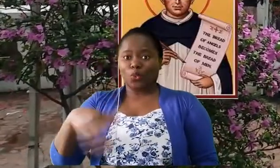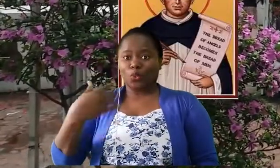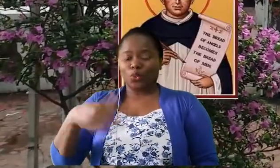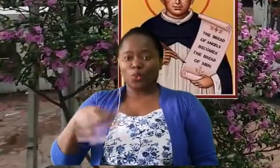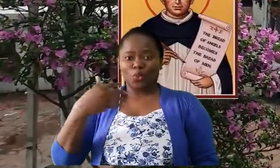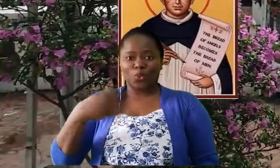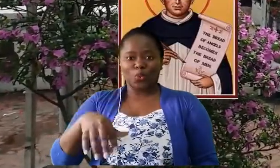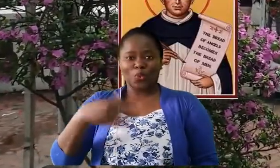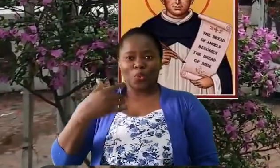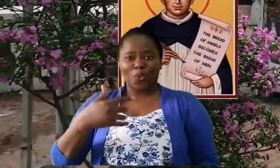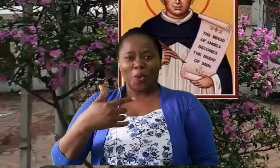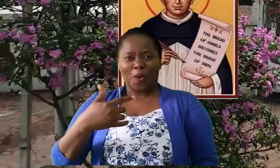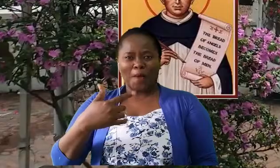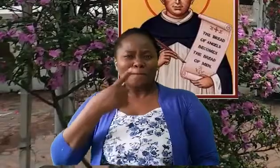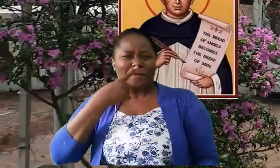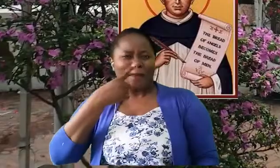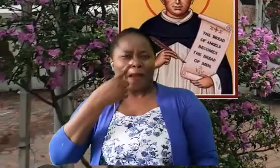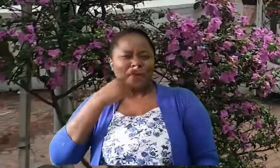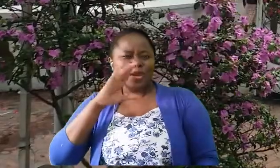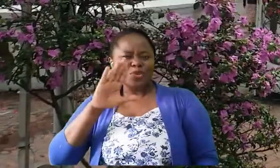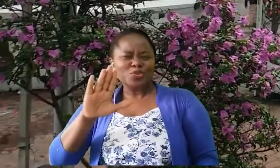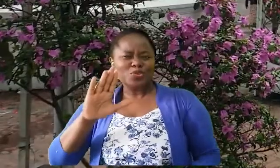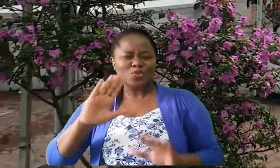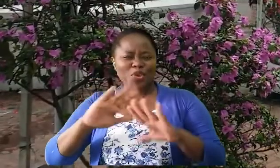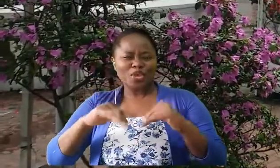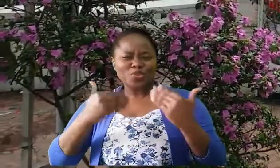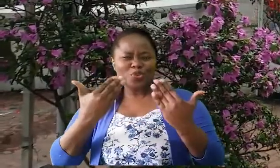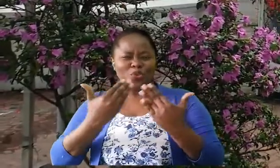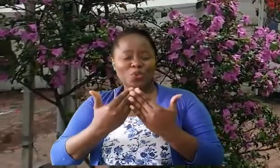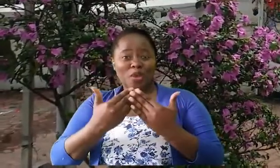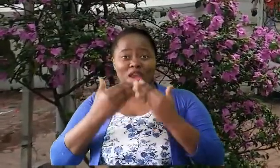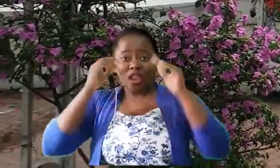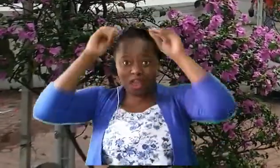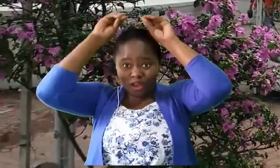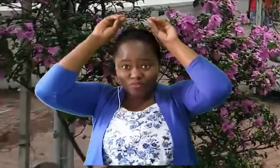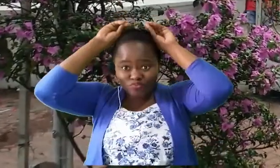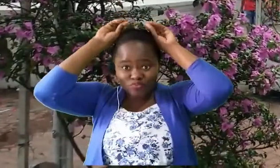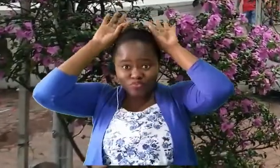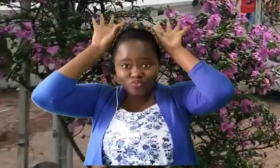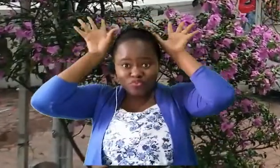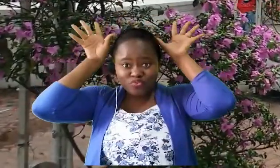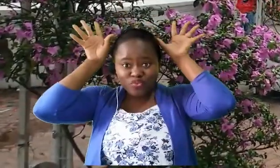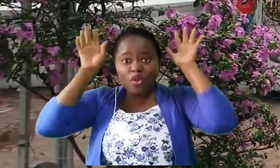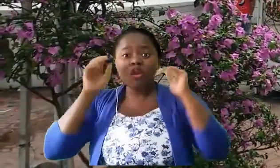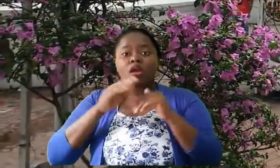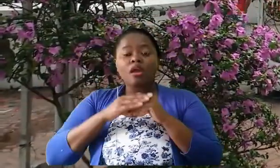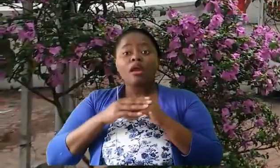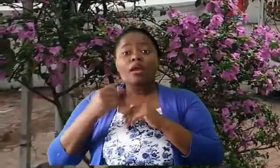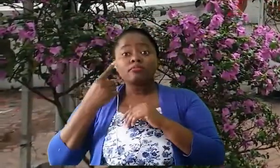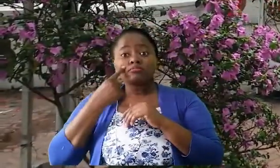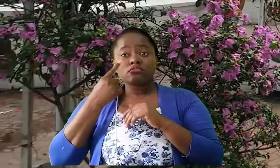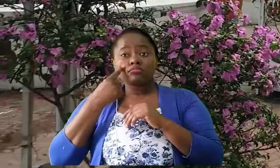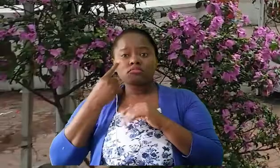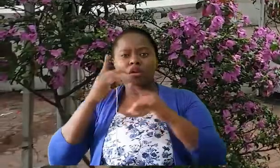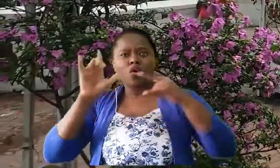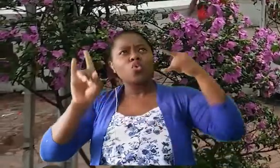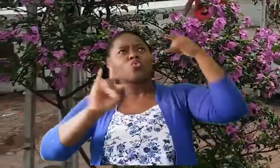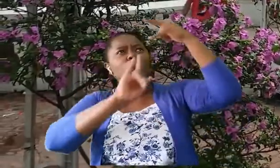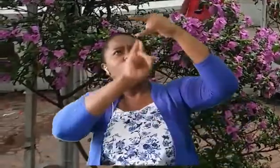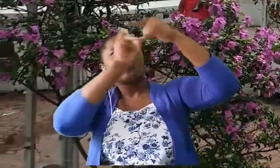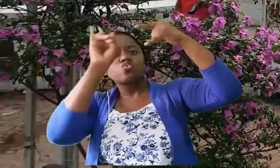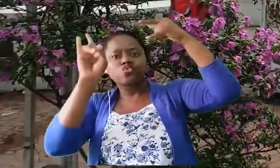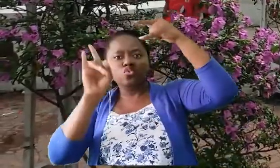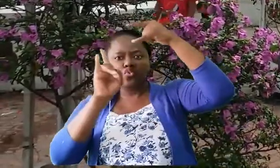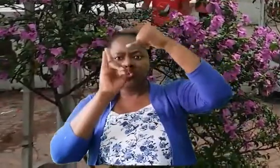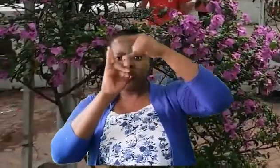natural, a través del estudio del cosmos y de la observación pues de la naturaleza, pudo llegar a la conclusión de